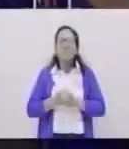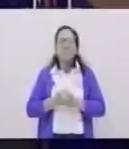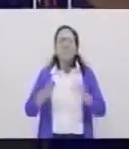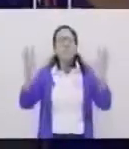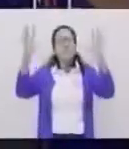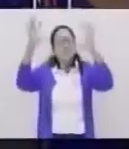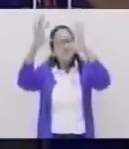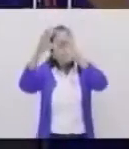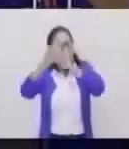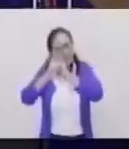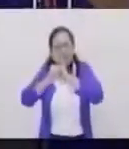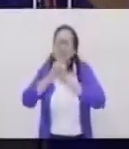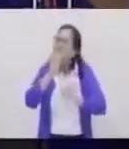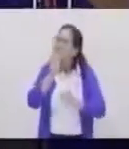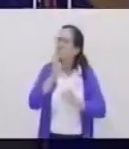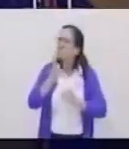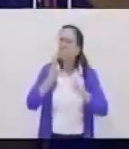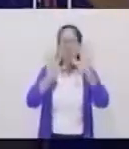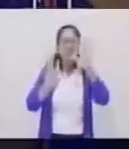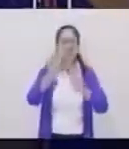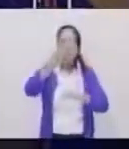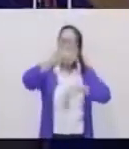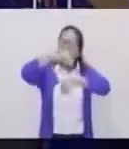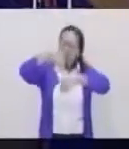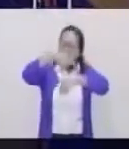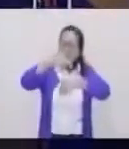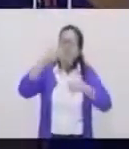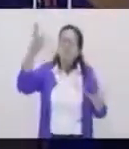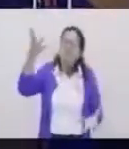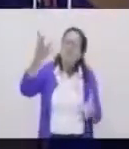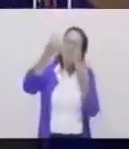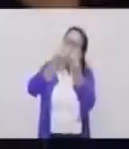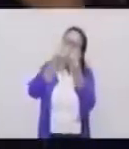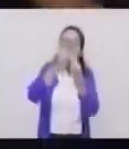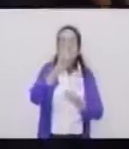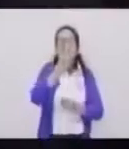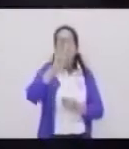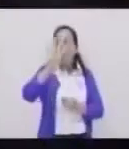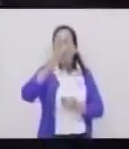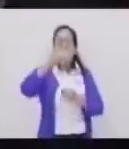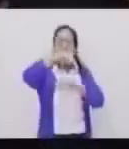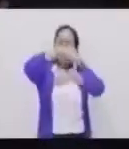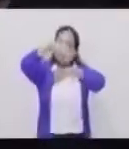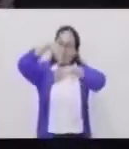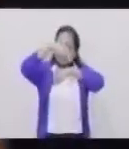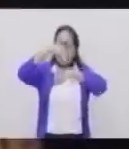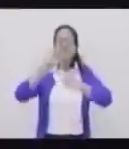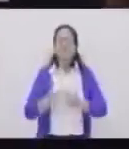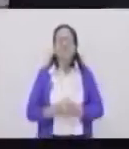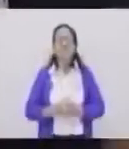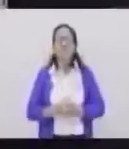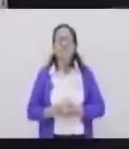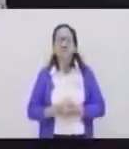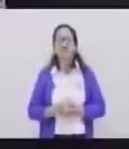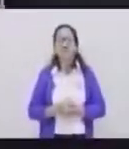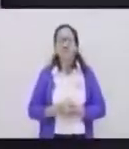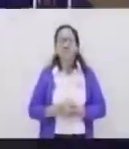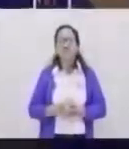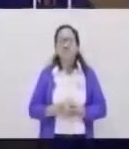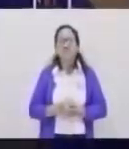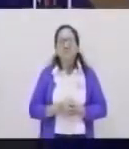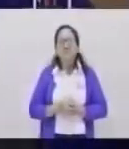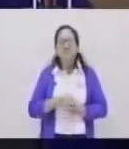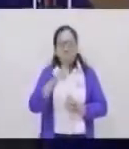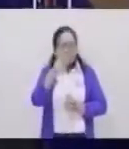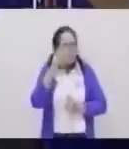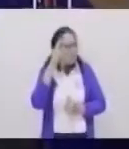y la noche también por 12 horas, que el total serían 24 horas. ¿Sí?